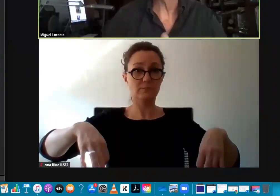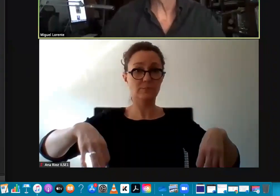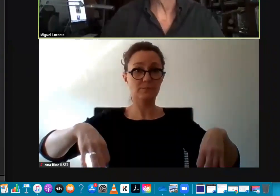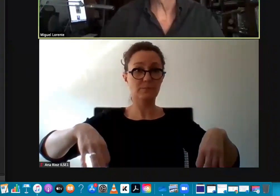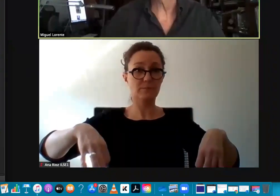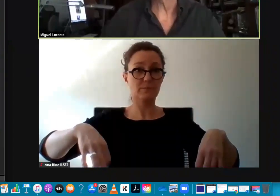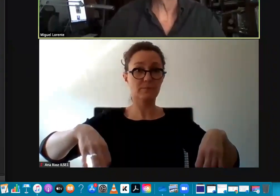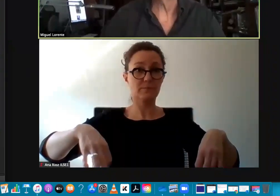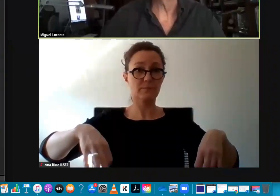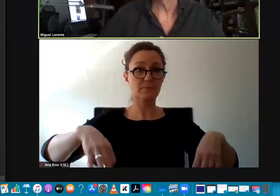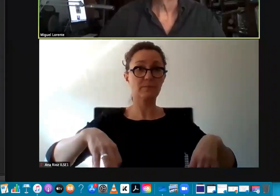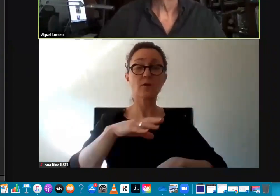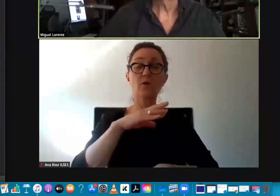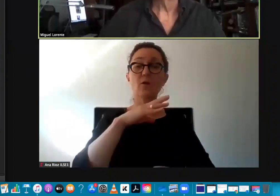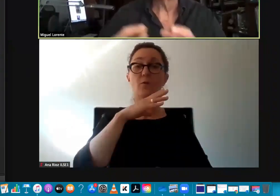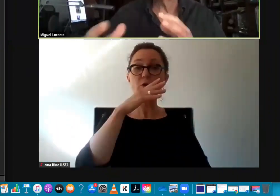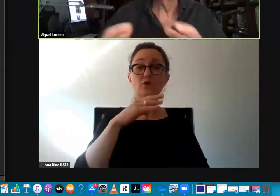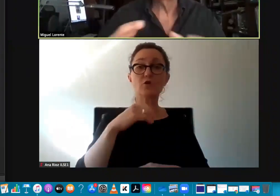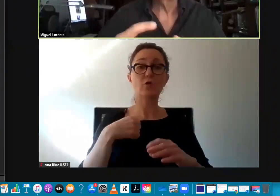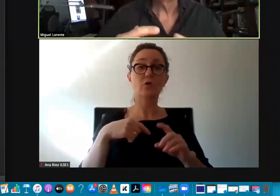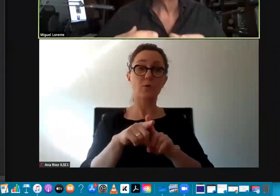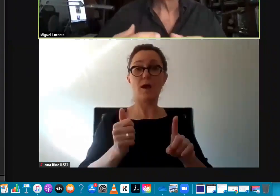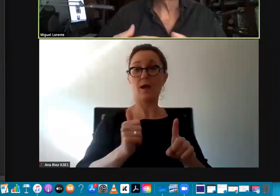con esta señal de